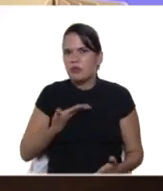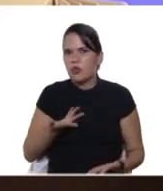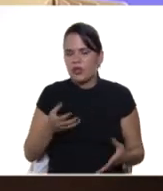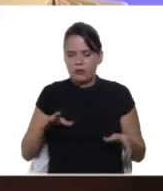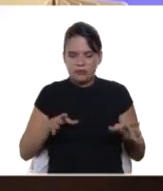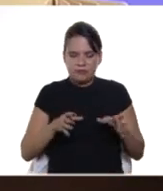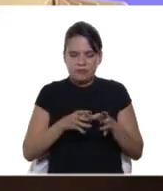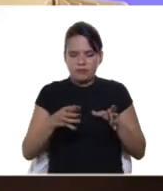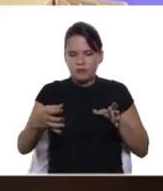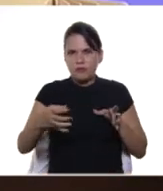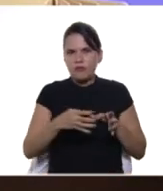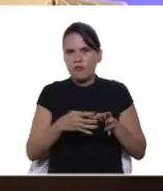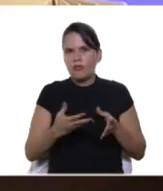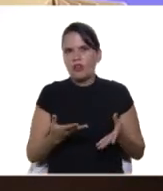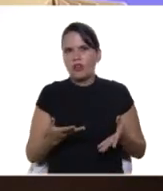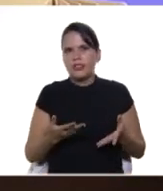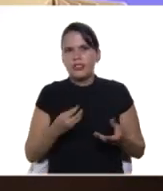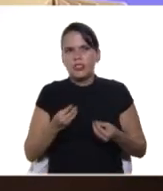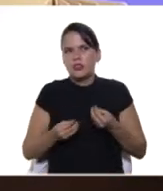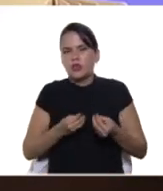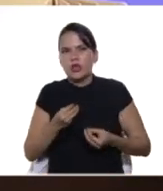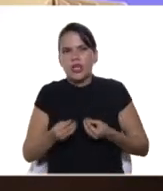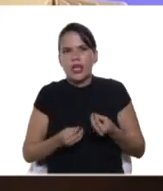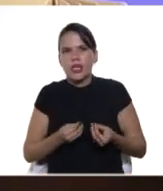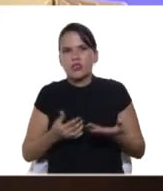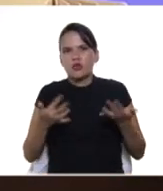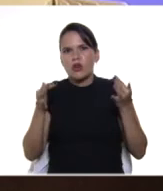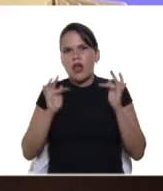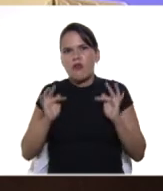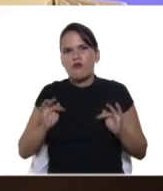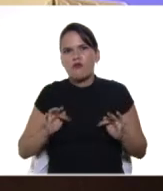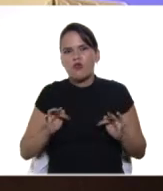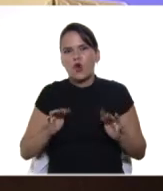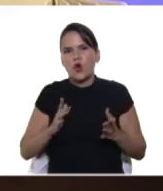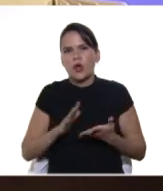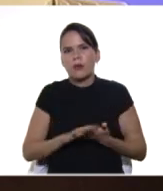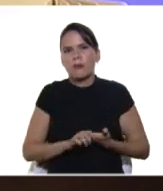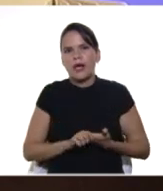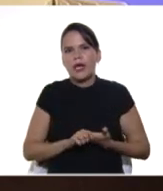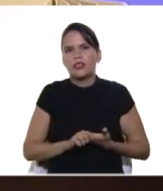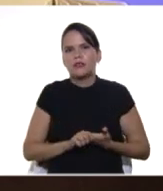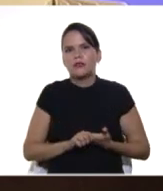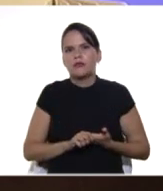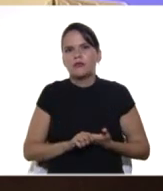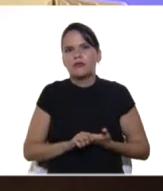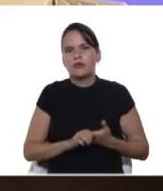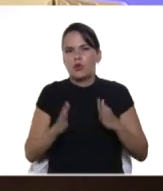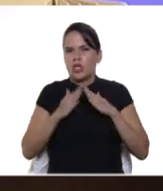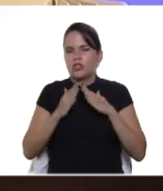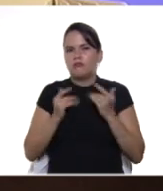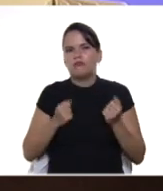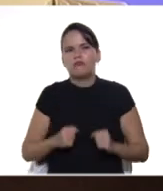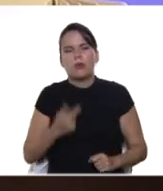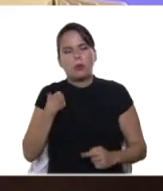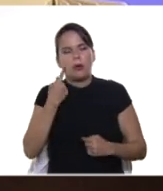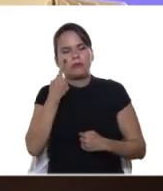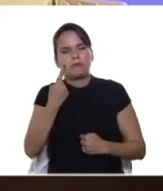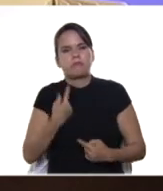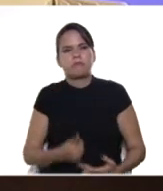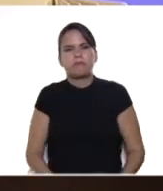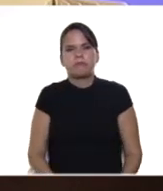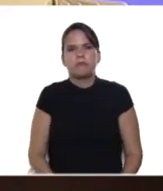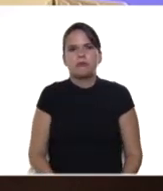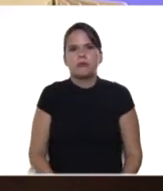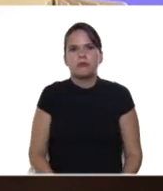armar acá o conformar lo que es una figura, la silueta de una figura, en este caso un objeto, una casa? Vamos a ver. En